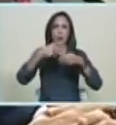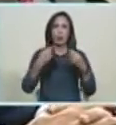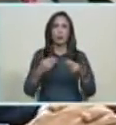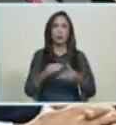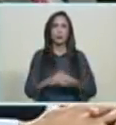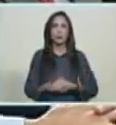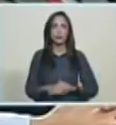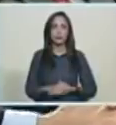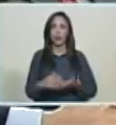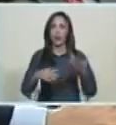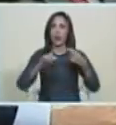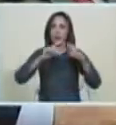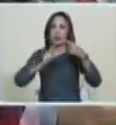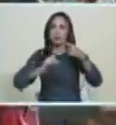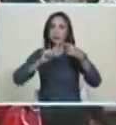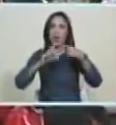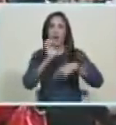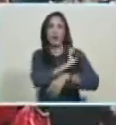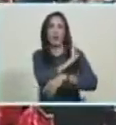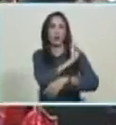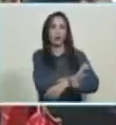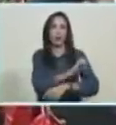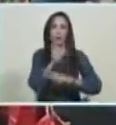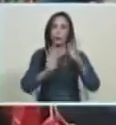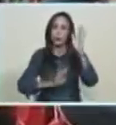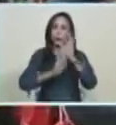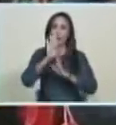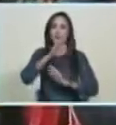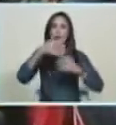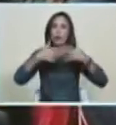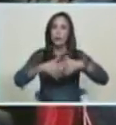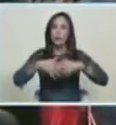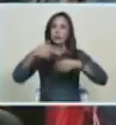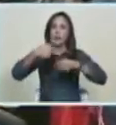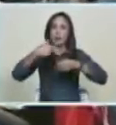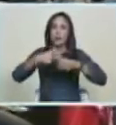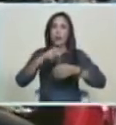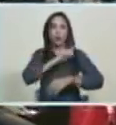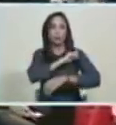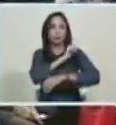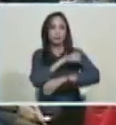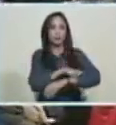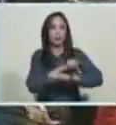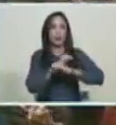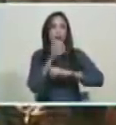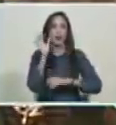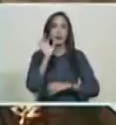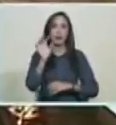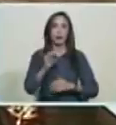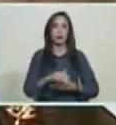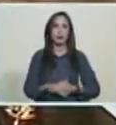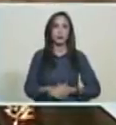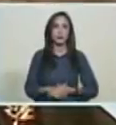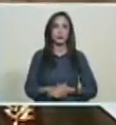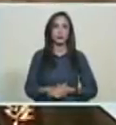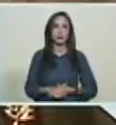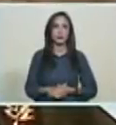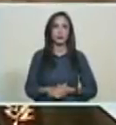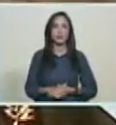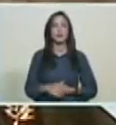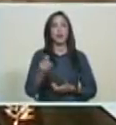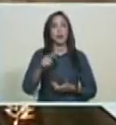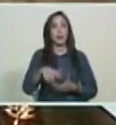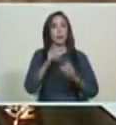y de Energía para todo el desarrollo petrolífero, energético del país. El Ministerio